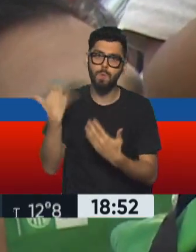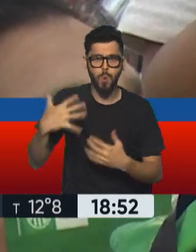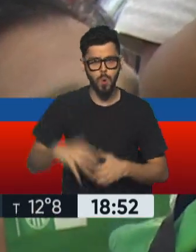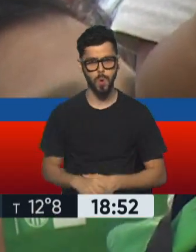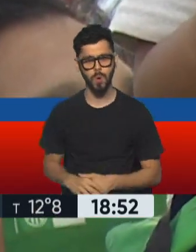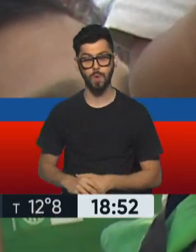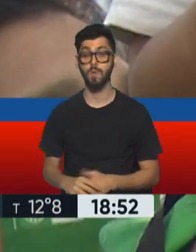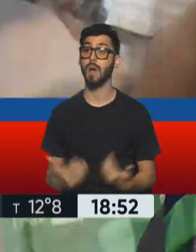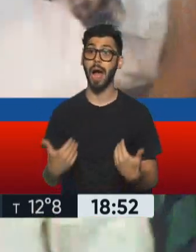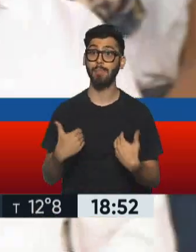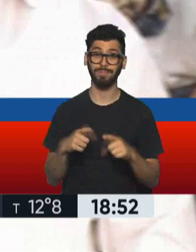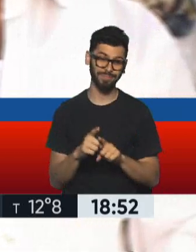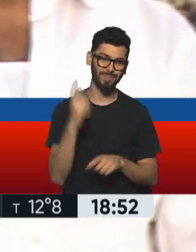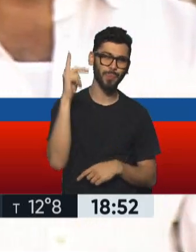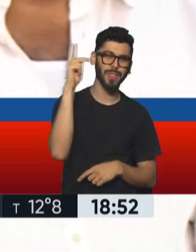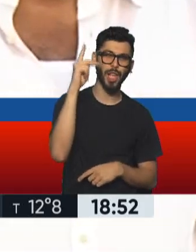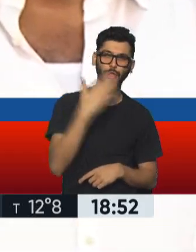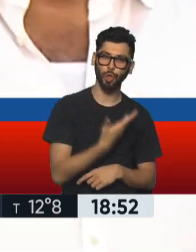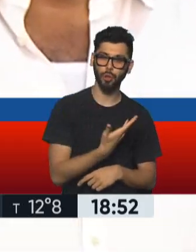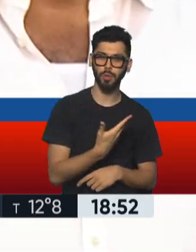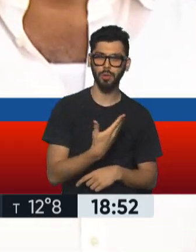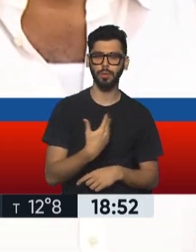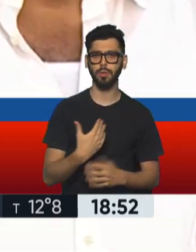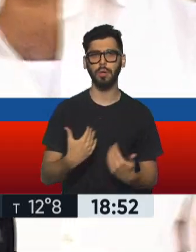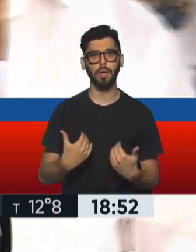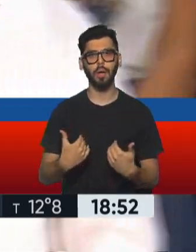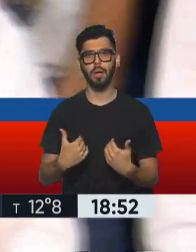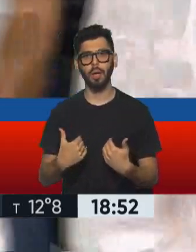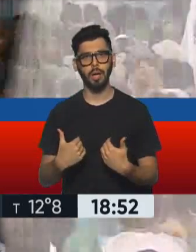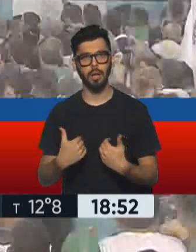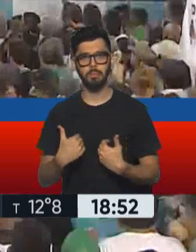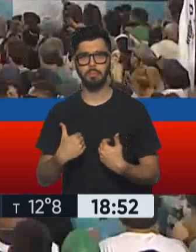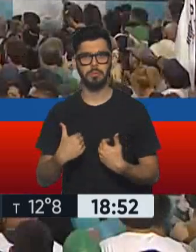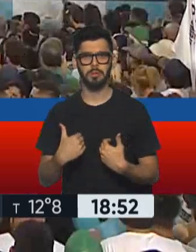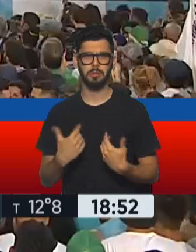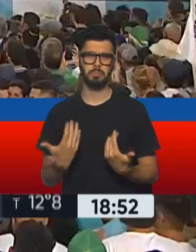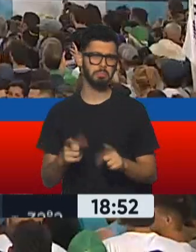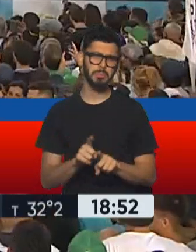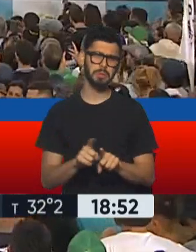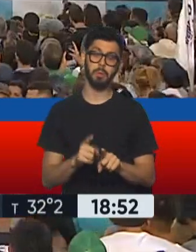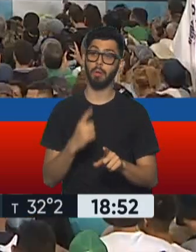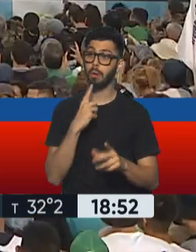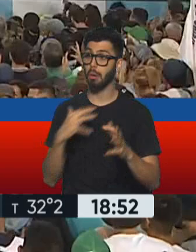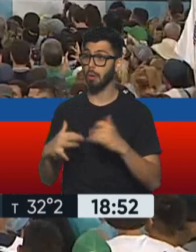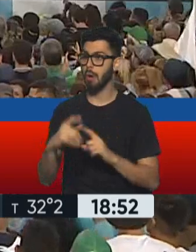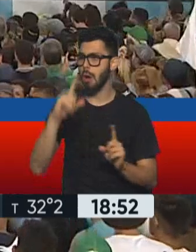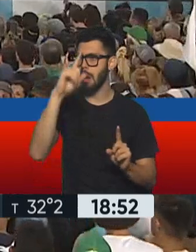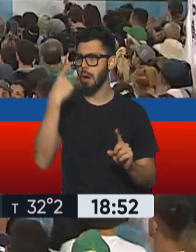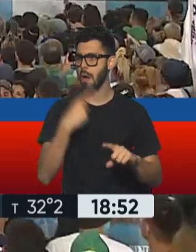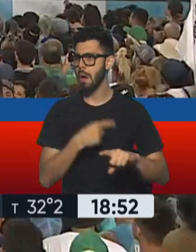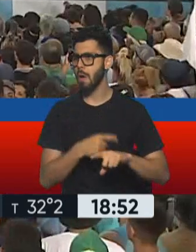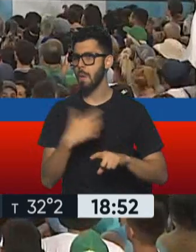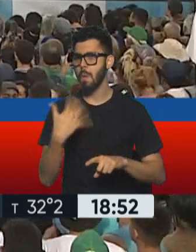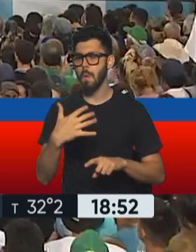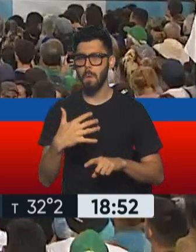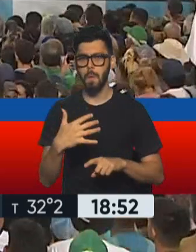Y a mí, como decía Néstor, no me preocupa que digan, che, ¿por qué Alberto pelea? ¿Por